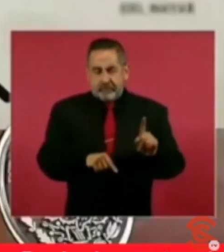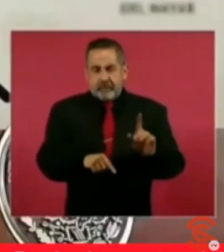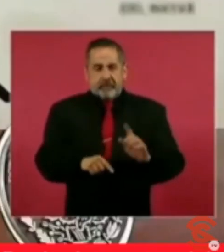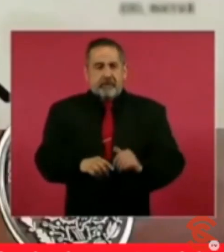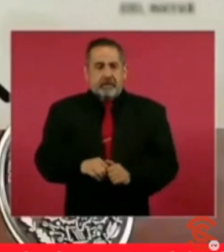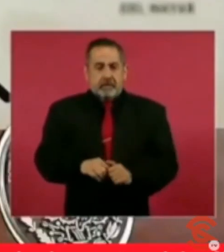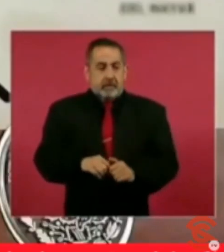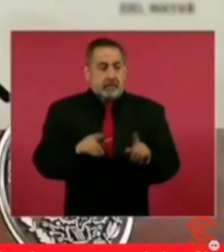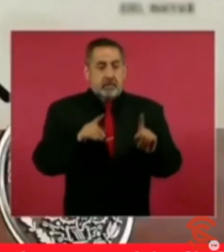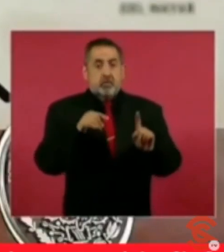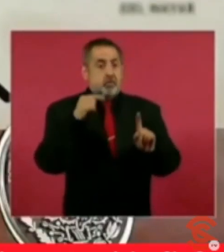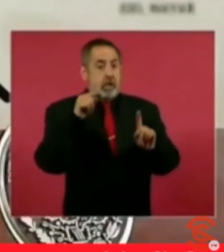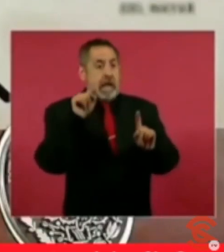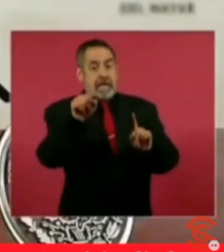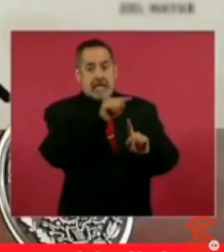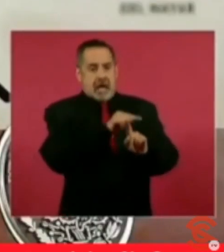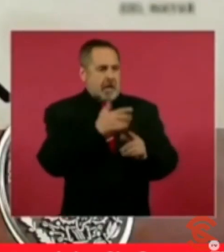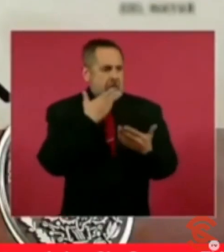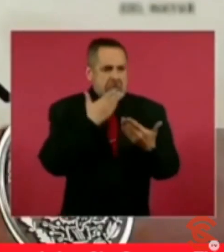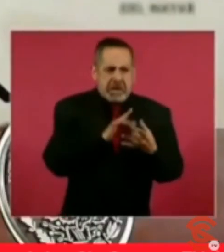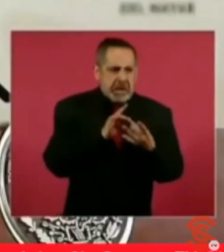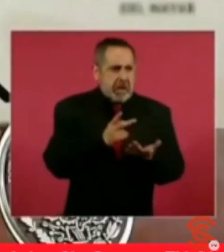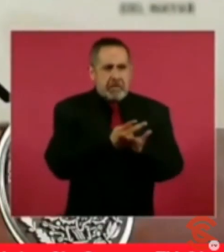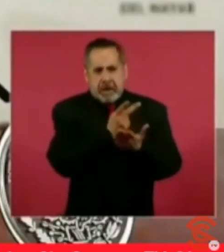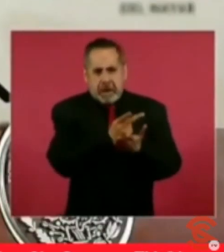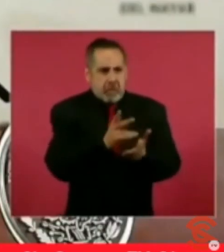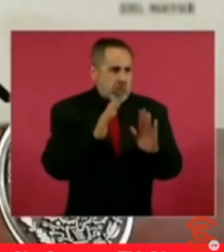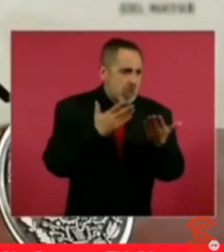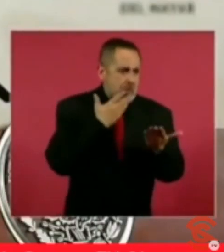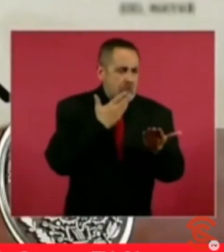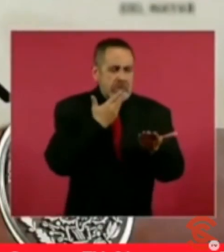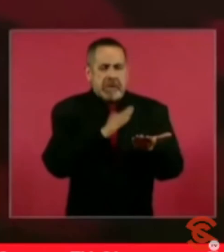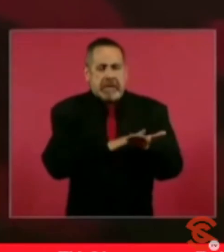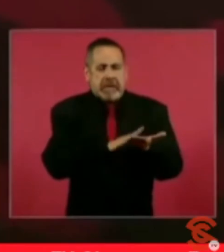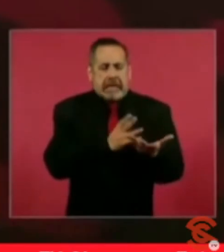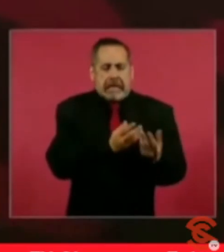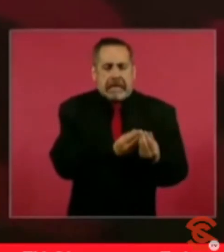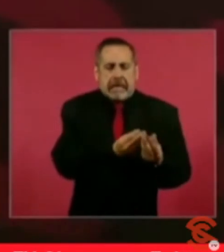bien visto, lo premiaban